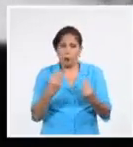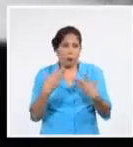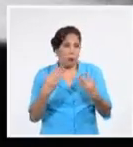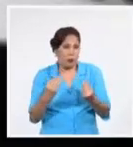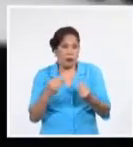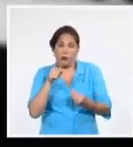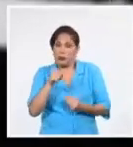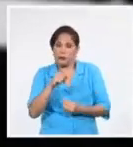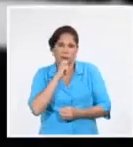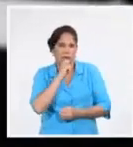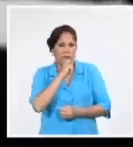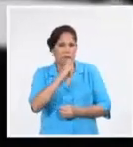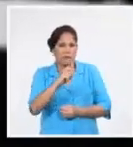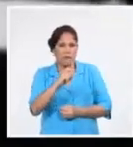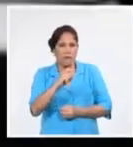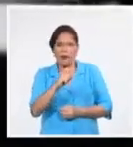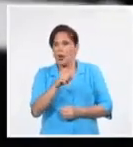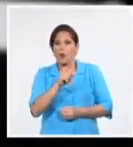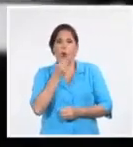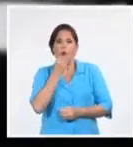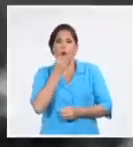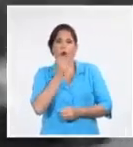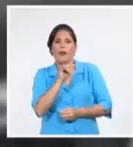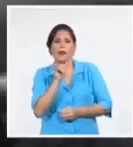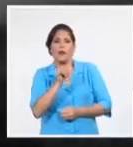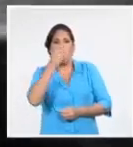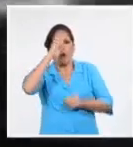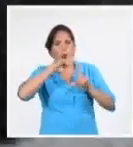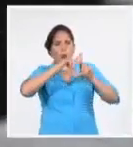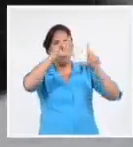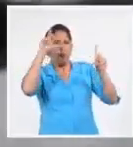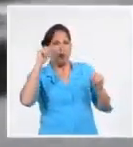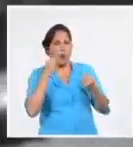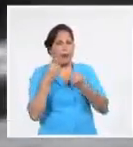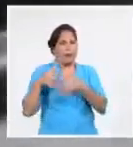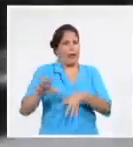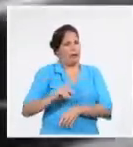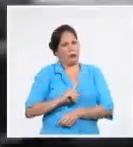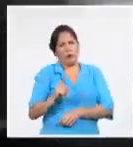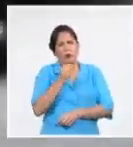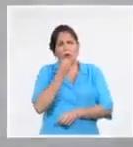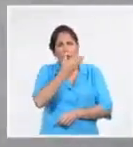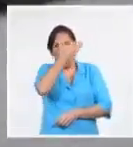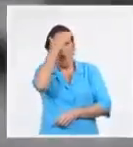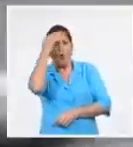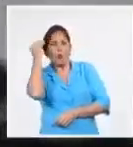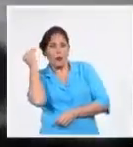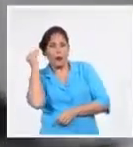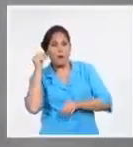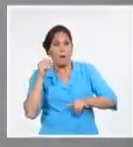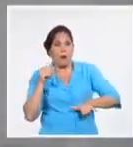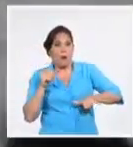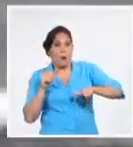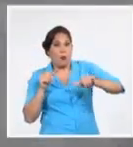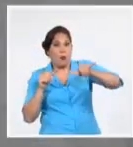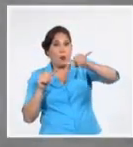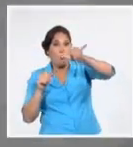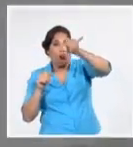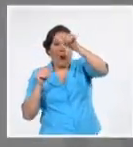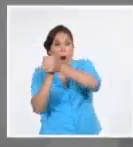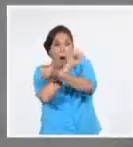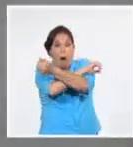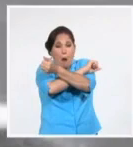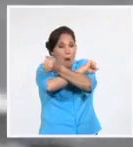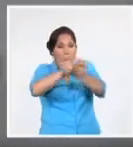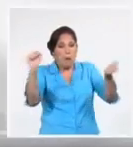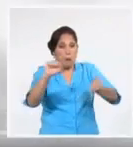crímenes más grandes y terribles de los que ha sido víctima nuestra isla es sin dudas el sabotaje en pleno vuelo del avión cubano que devolvía